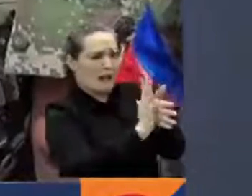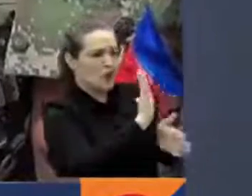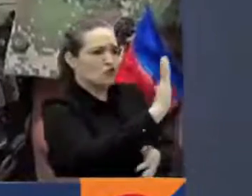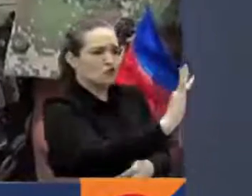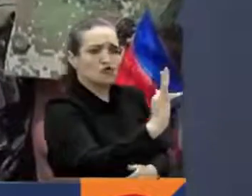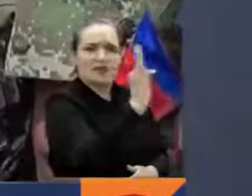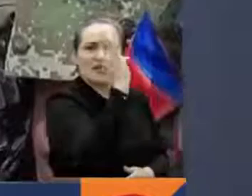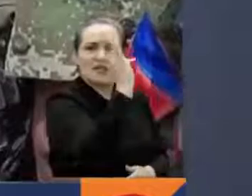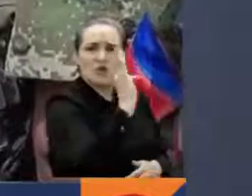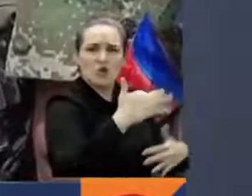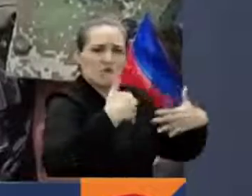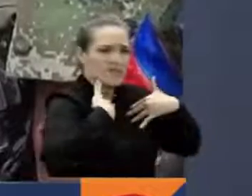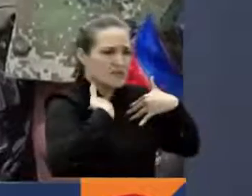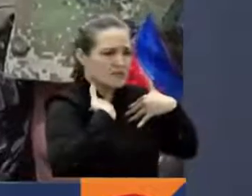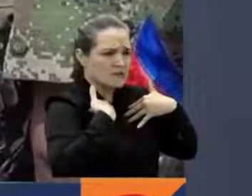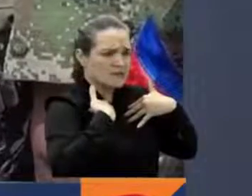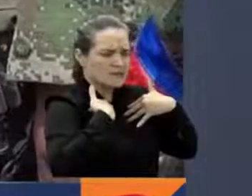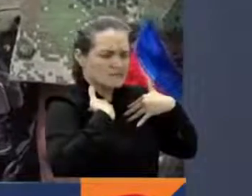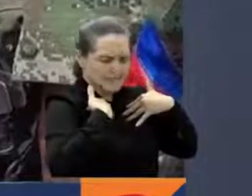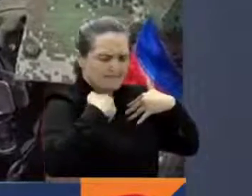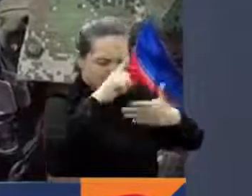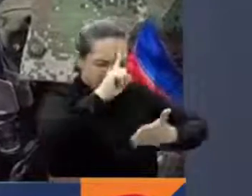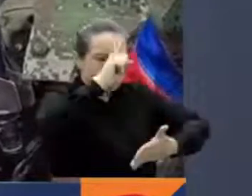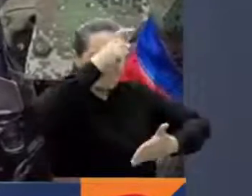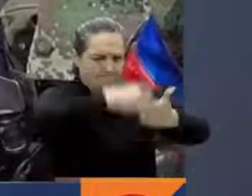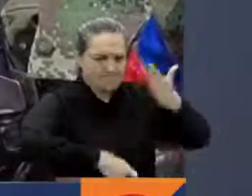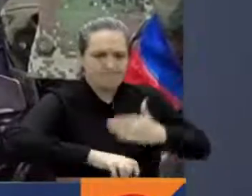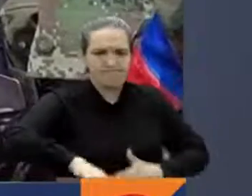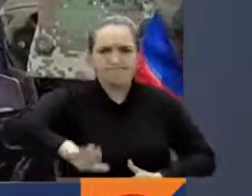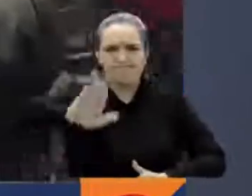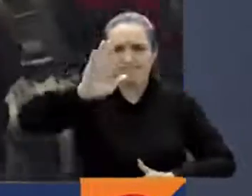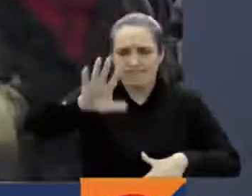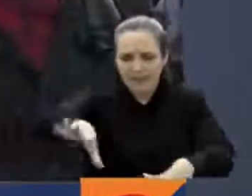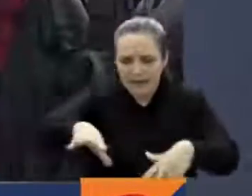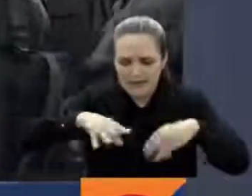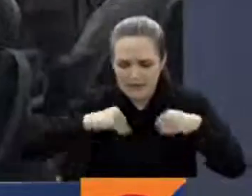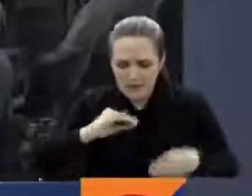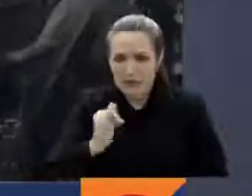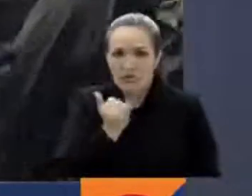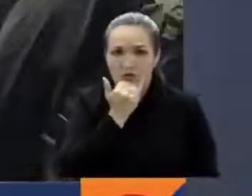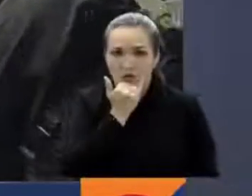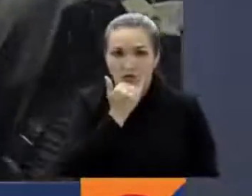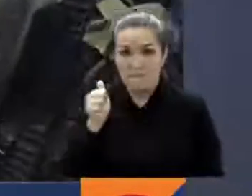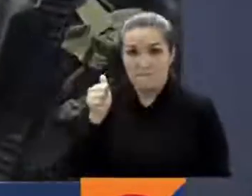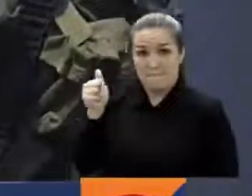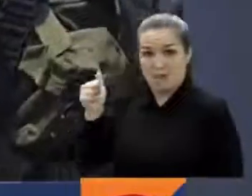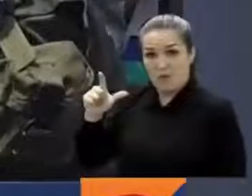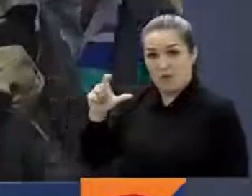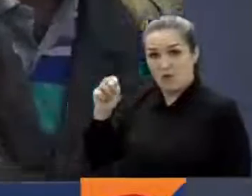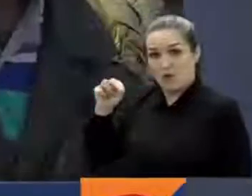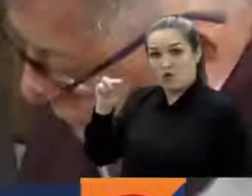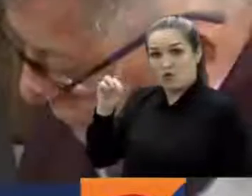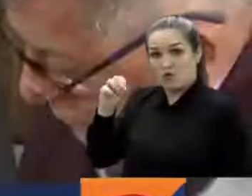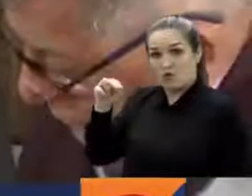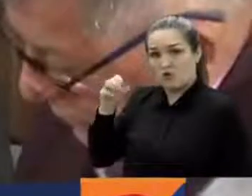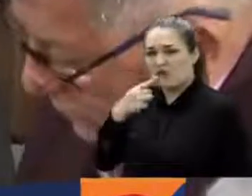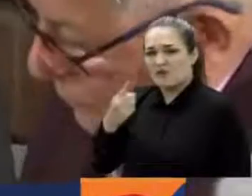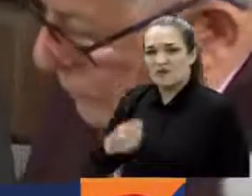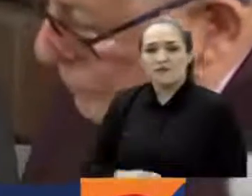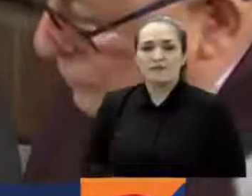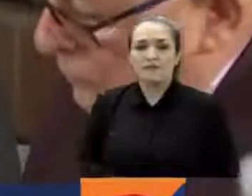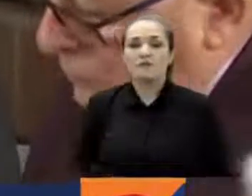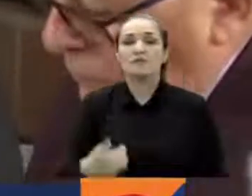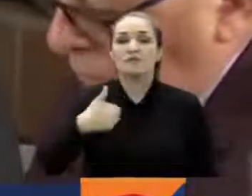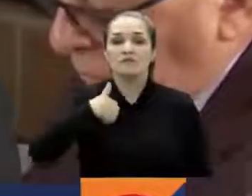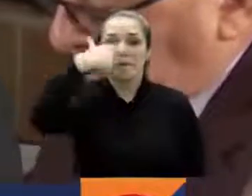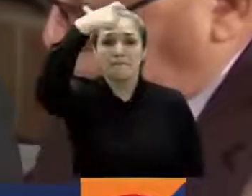pues lo impulsó a poder asumir más bien esta responsabilidad. Esto dijo Rodrigo Londoño. En mi